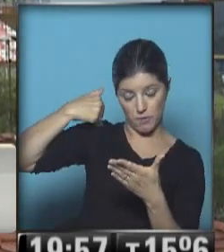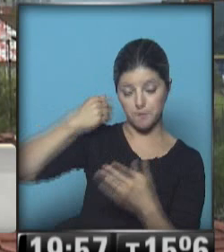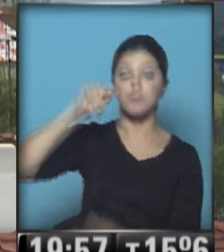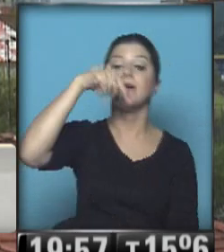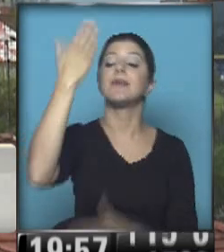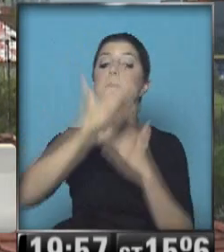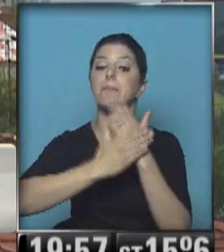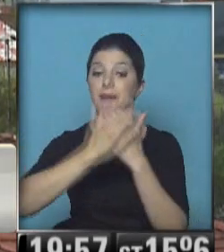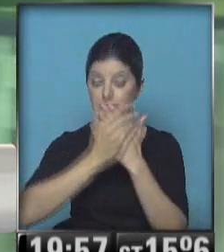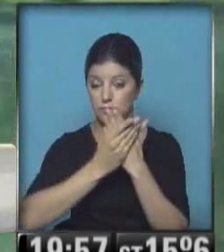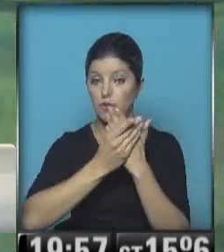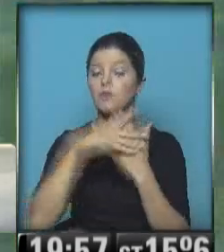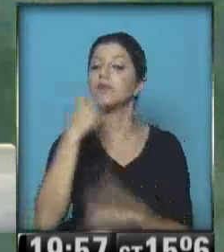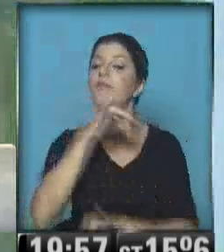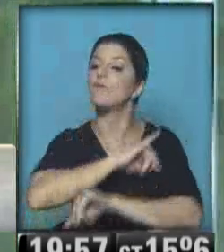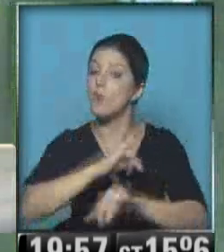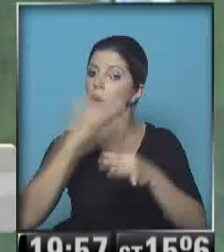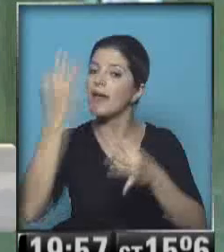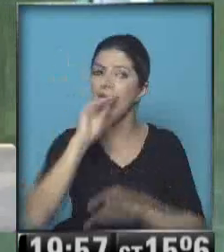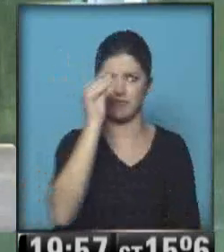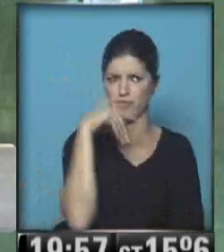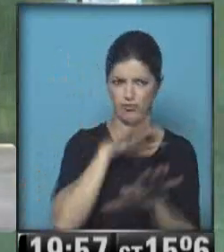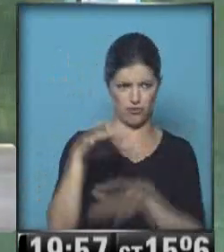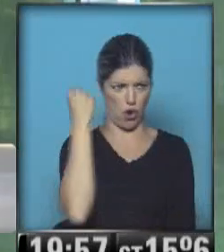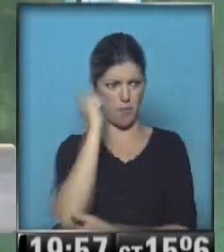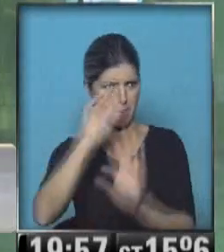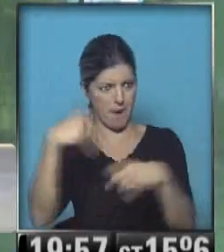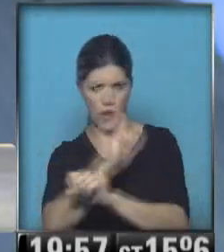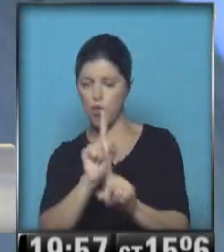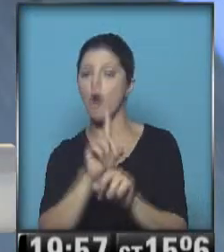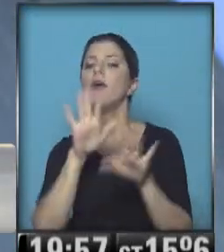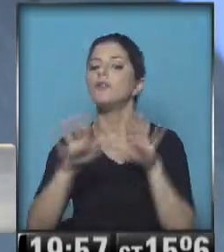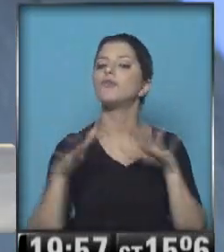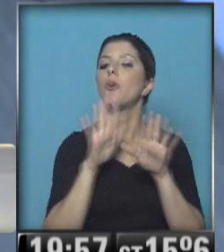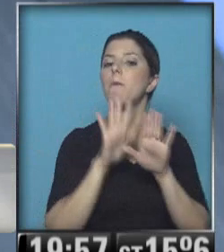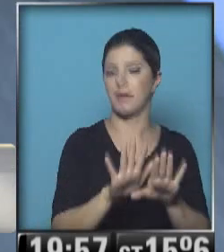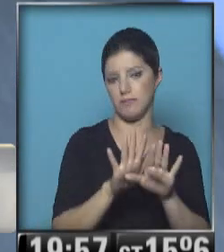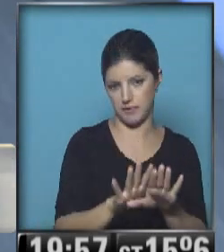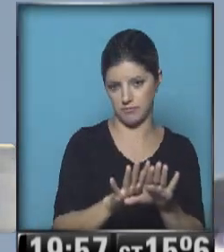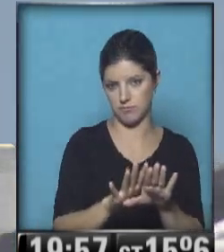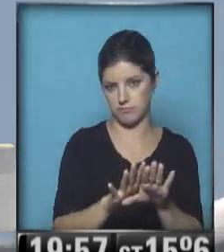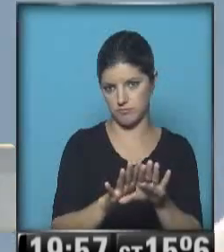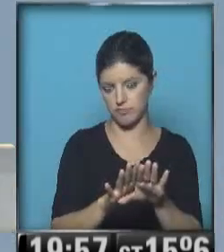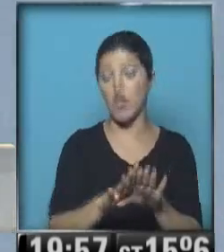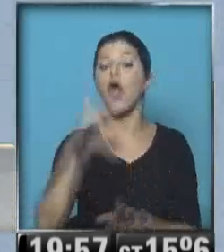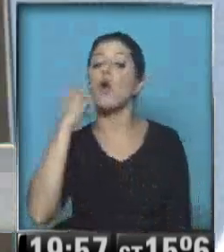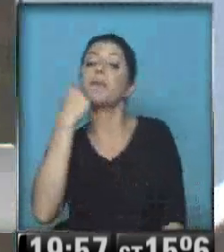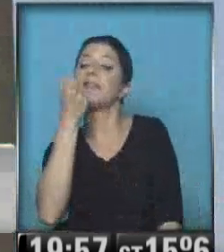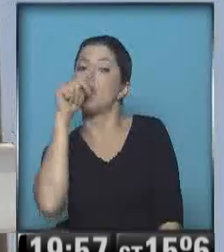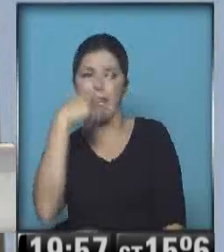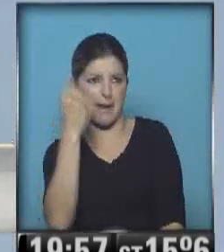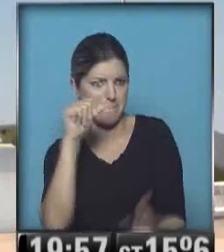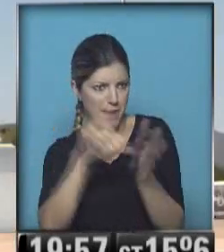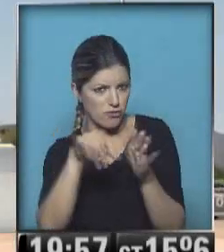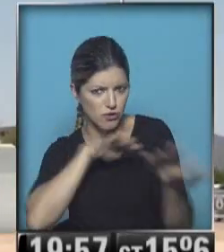Guido Mantega, aseguró que Brasil no está en recesión económica, sino que es una parada prolongada. Mantega negó que el país esté